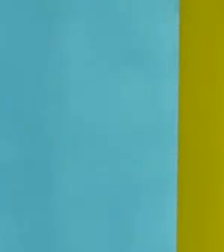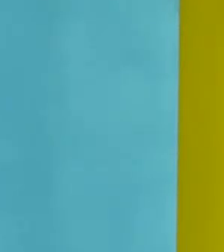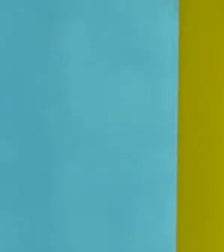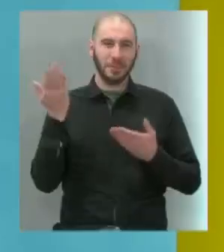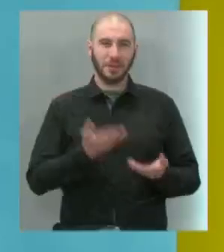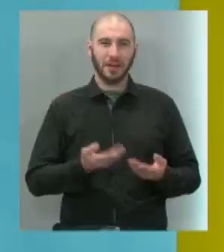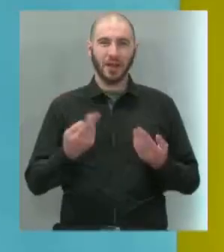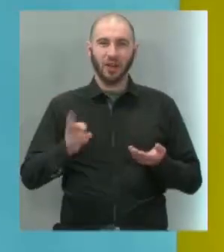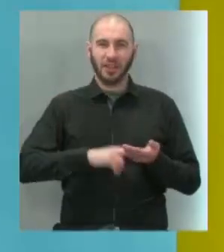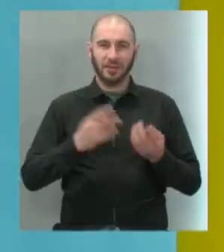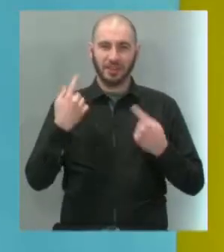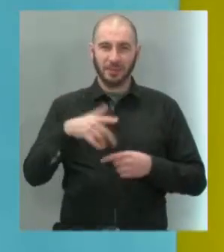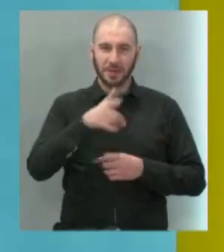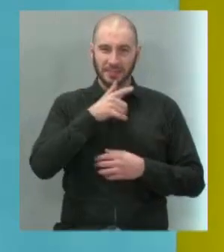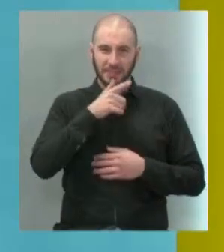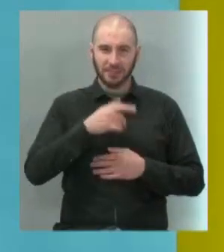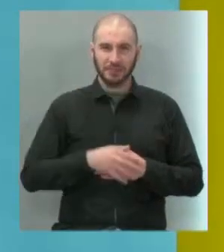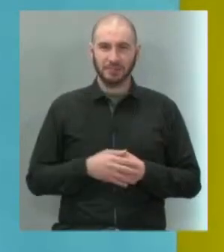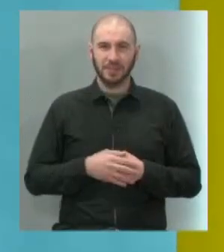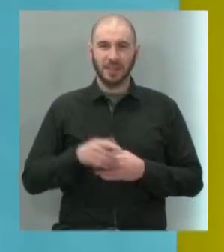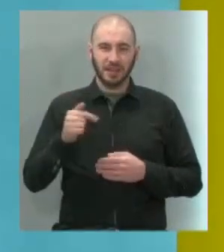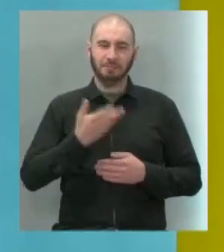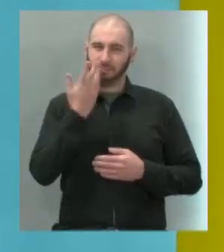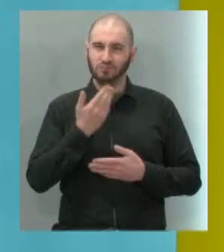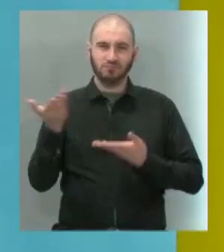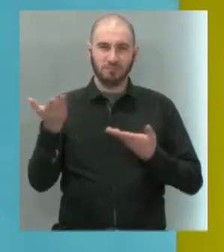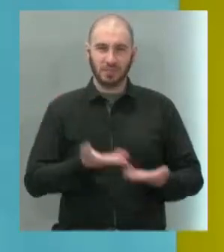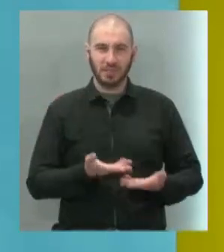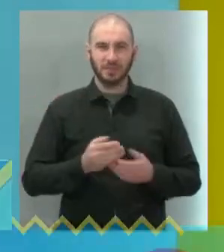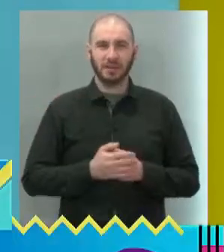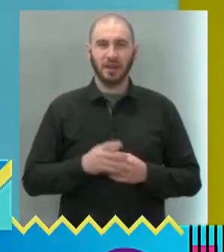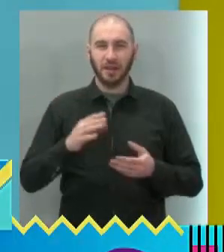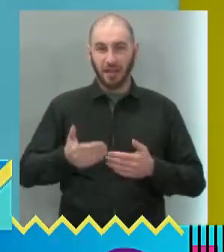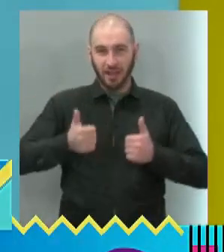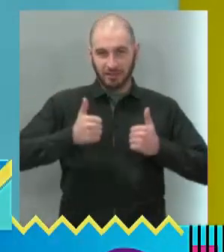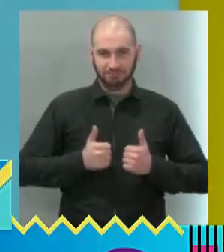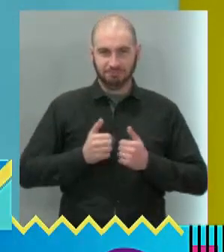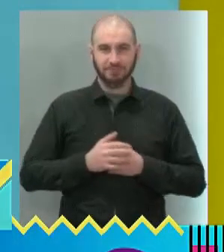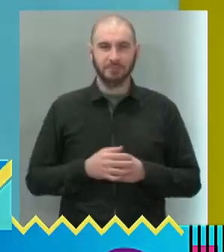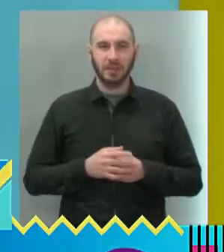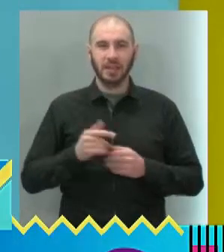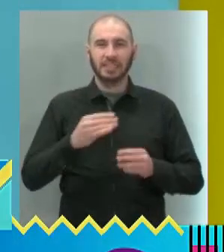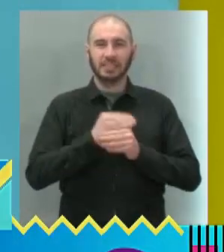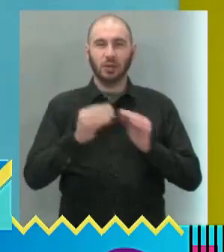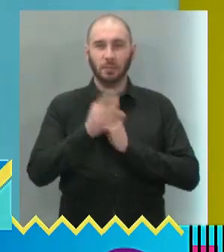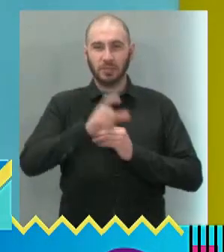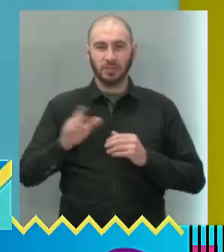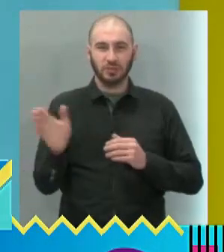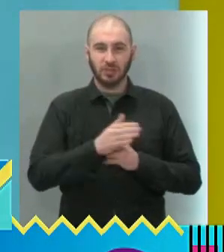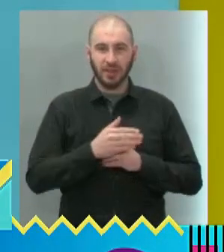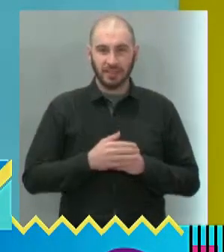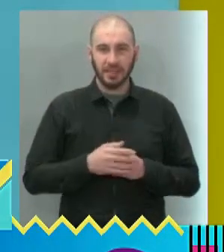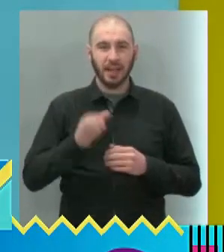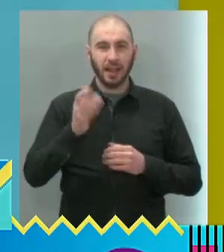tardes, bienvenidos a una nueva edición de Distintos Parecidos. Es un placer acompañarlos de este lado y bueno, vamos a saludar a todos aquellos que están a través